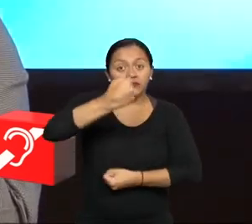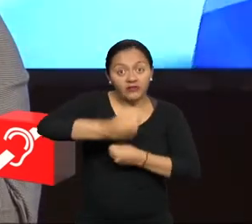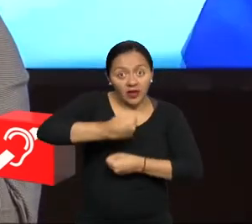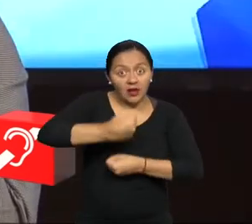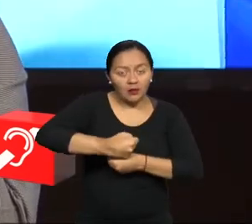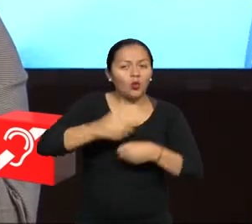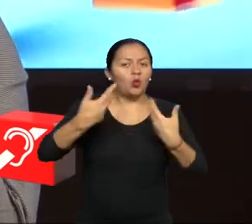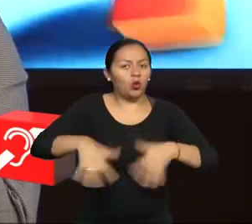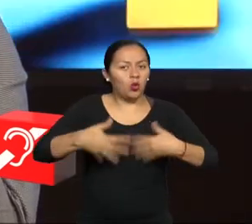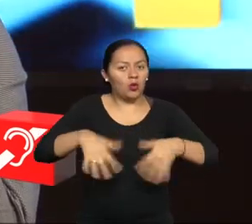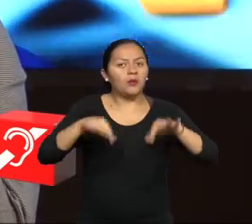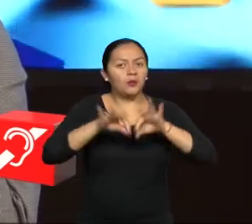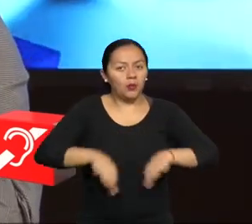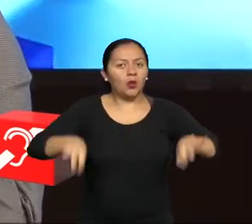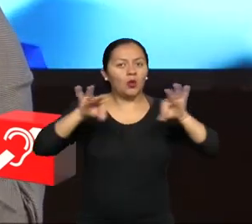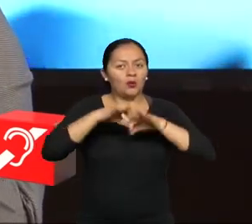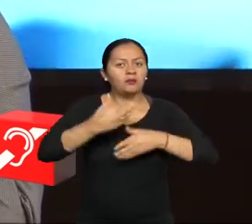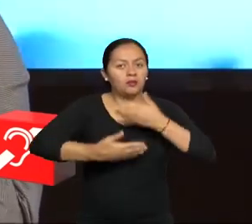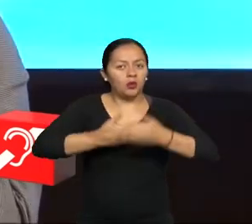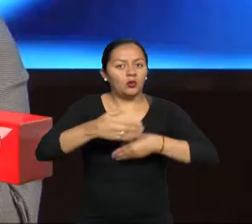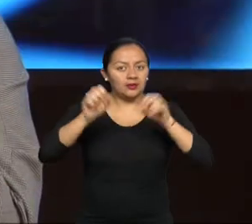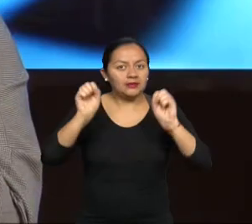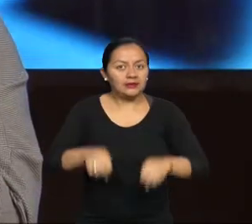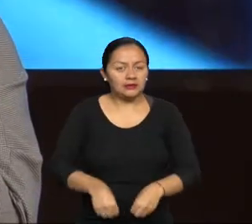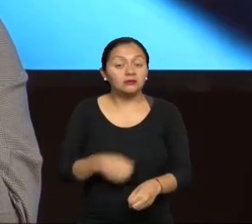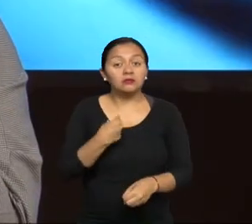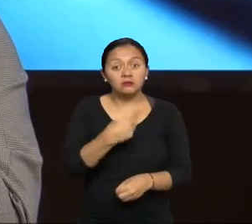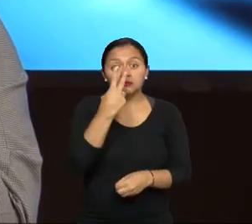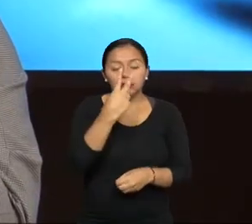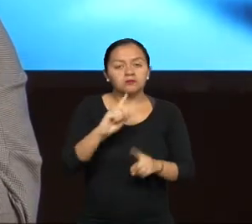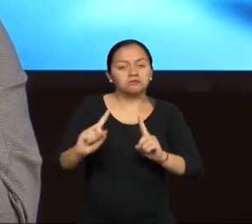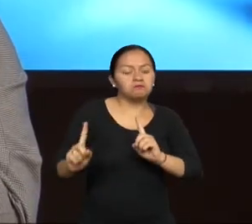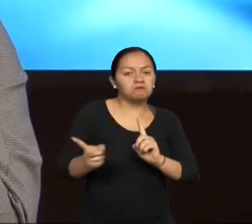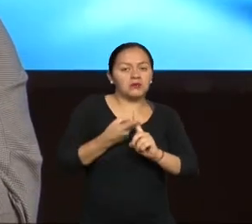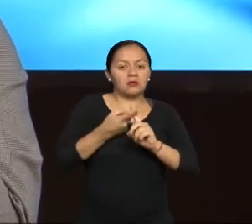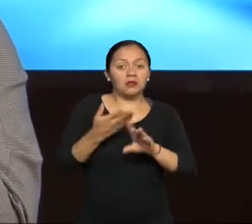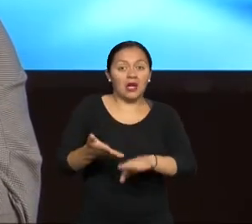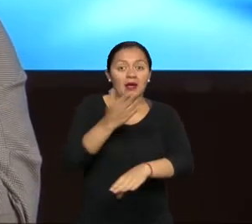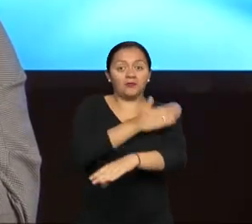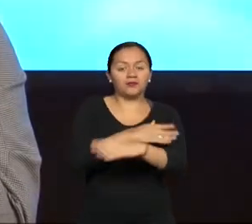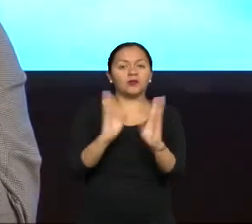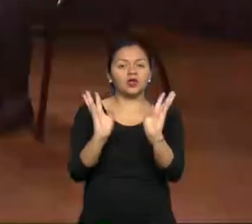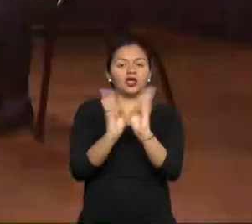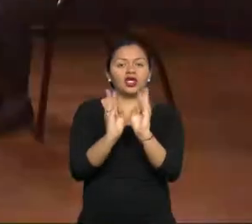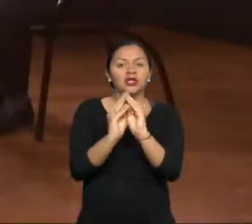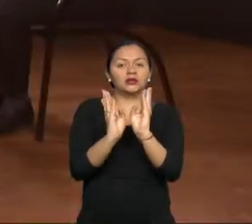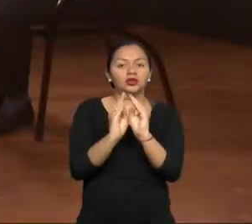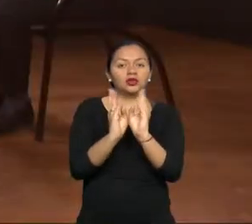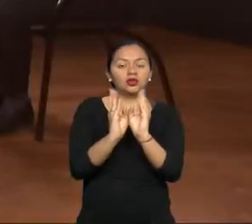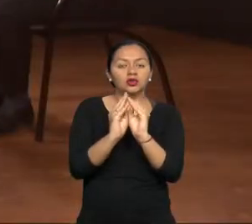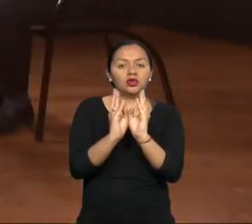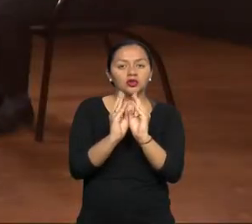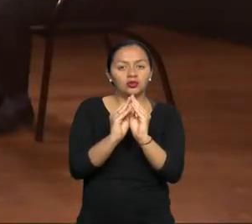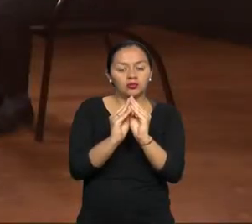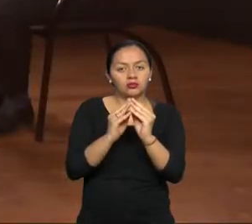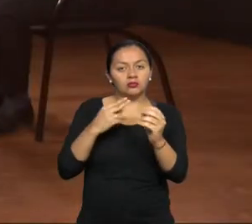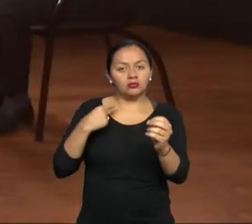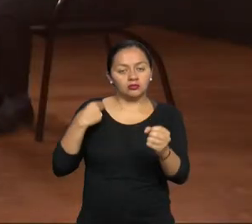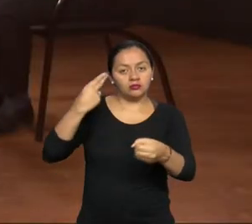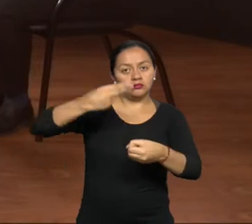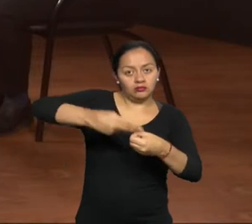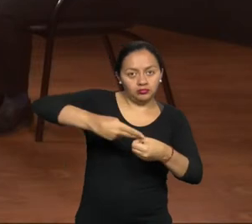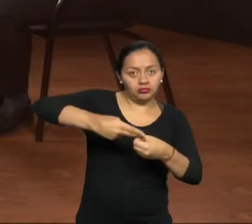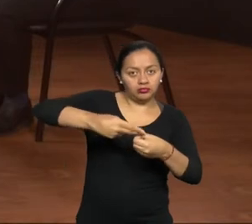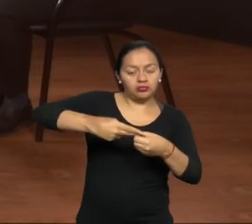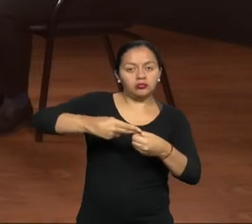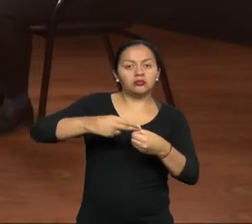ha sido importante en este proceso. Vimos que ya hubo un primer congreso participativo de